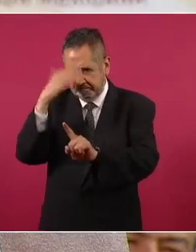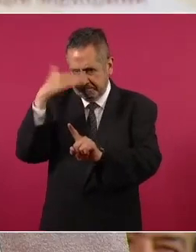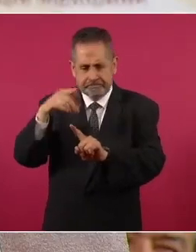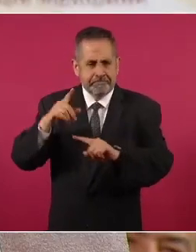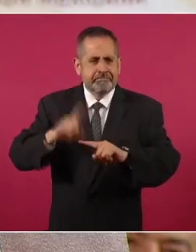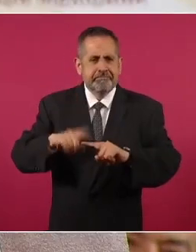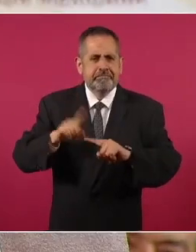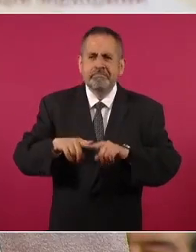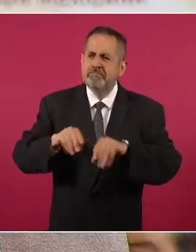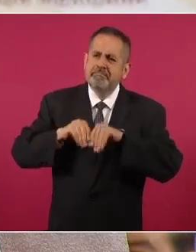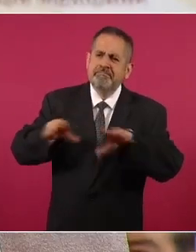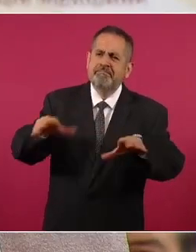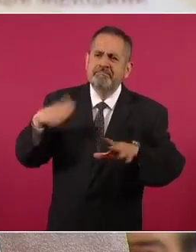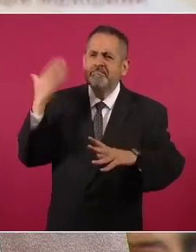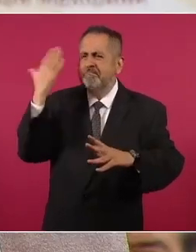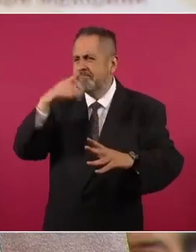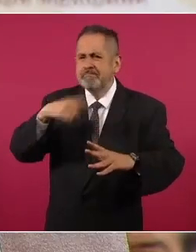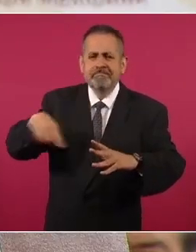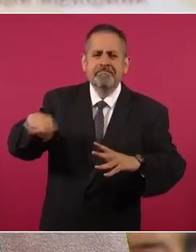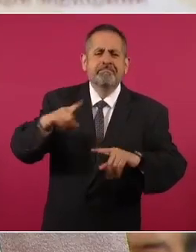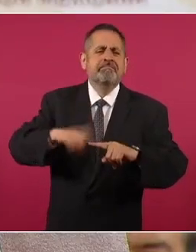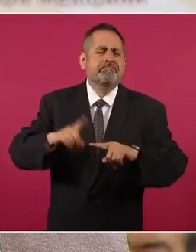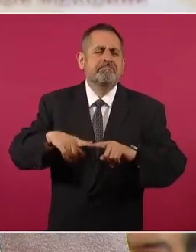los más informados?